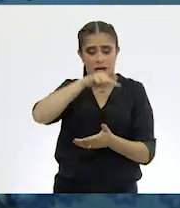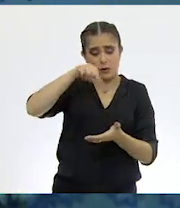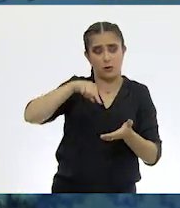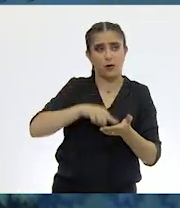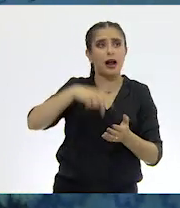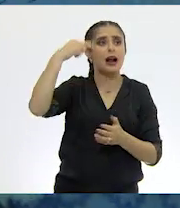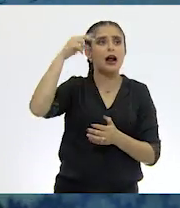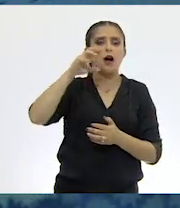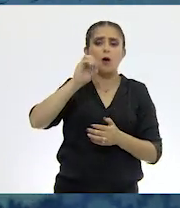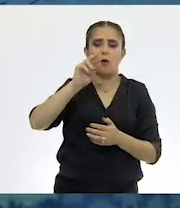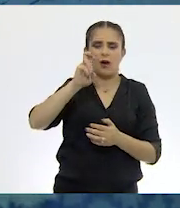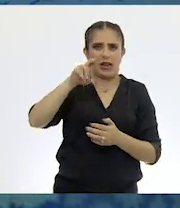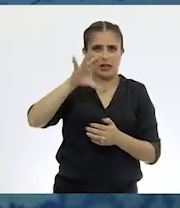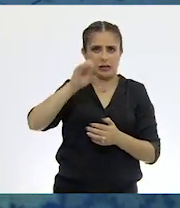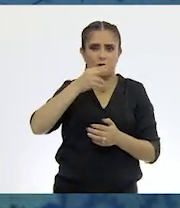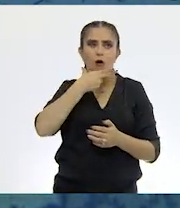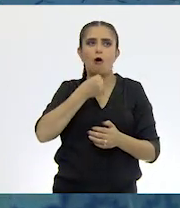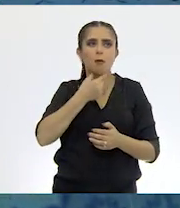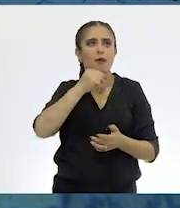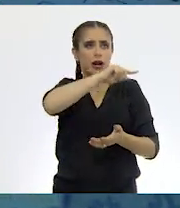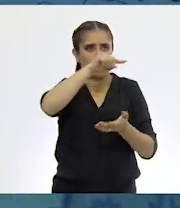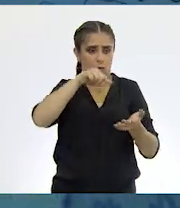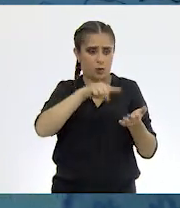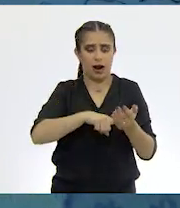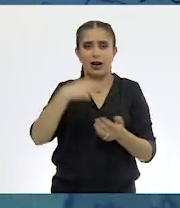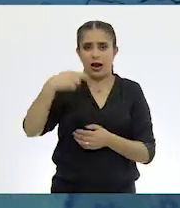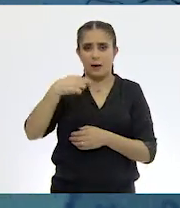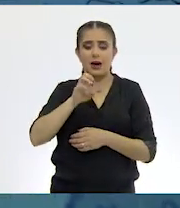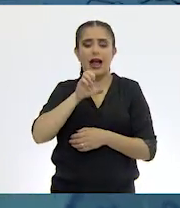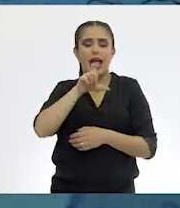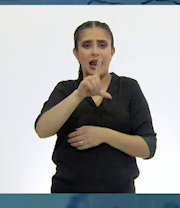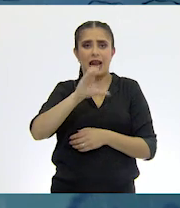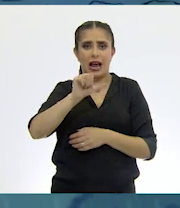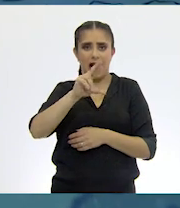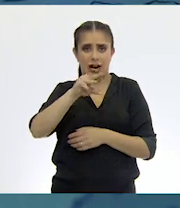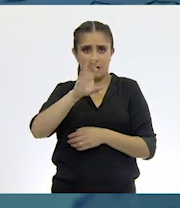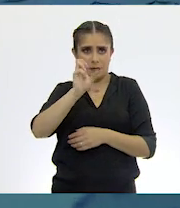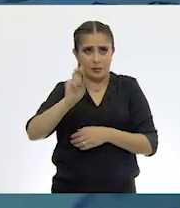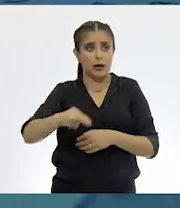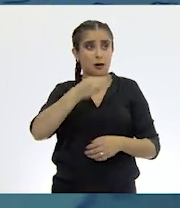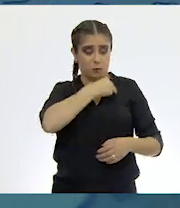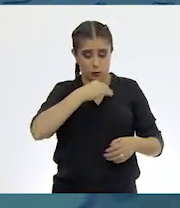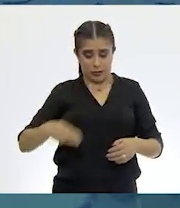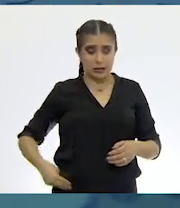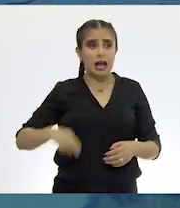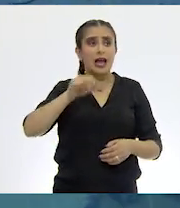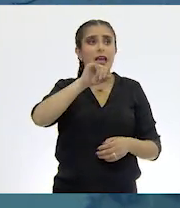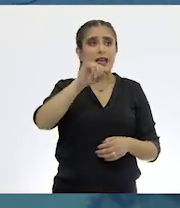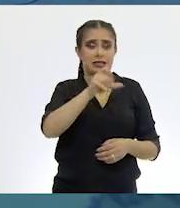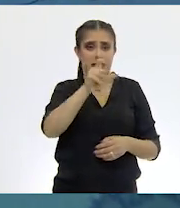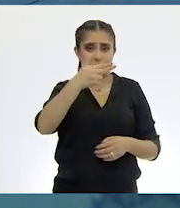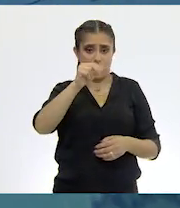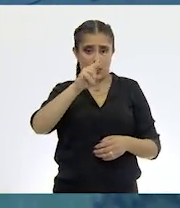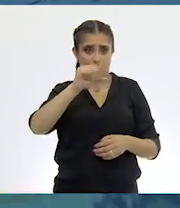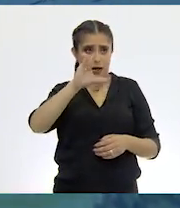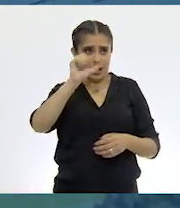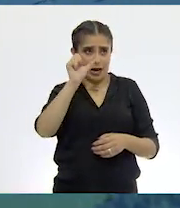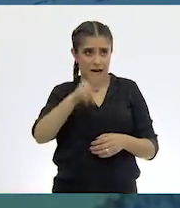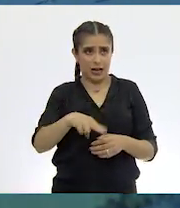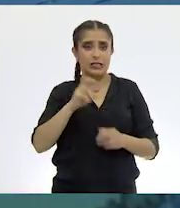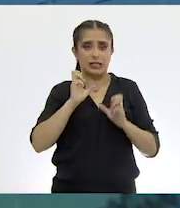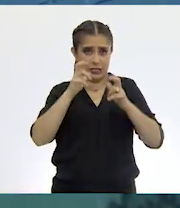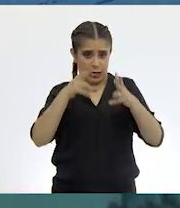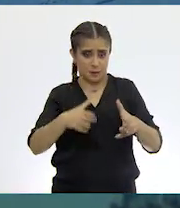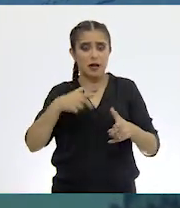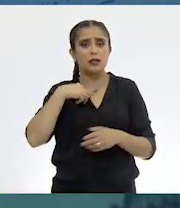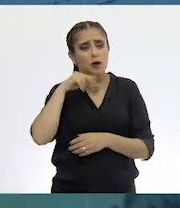Carmen, municipio de Ixhuatán, Chiapas, conocí las montañas. Las